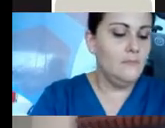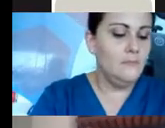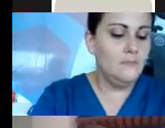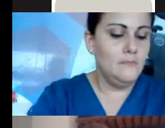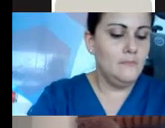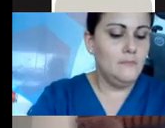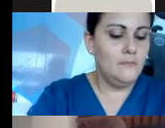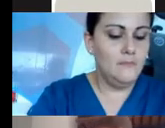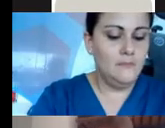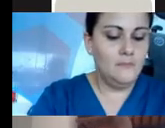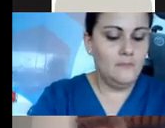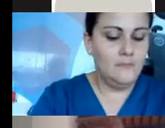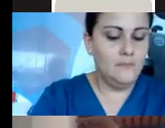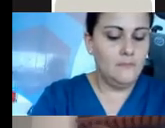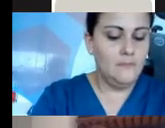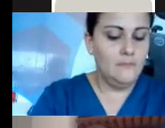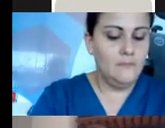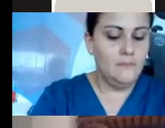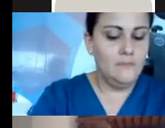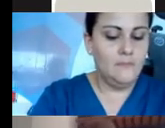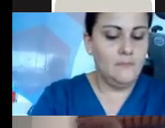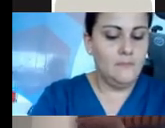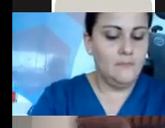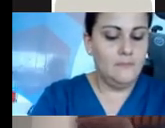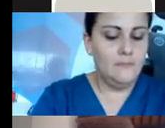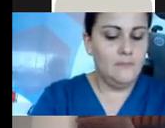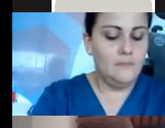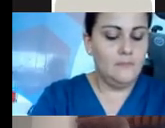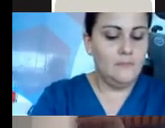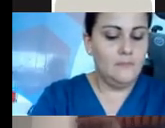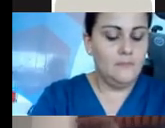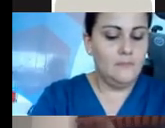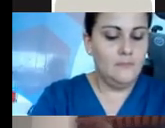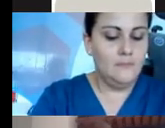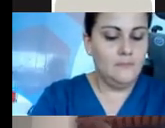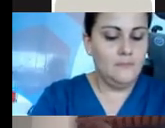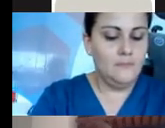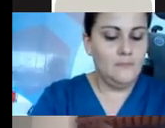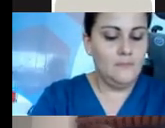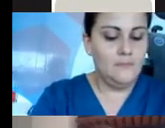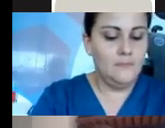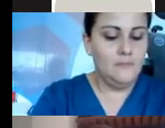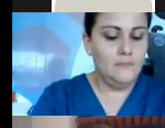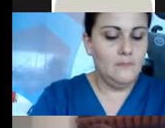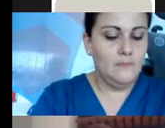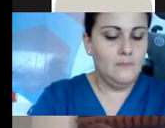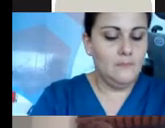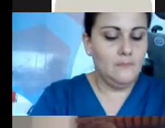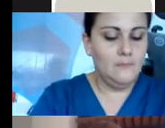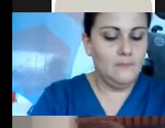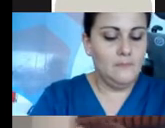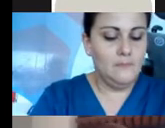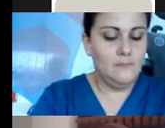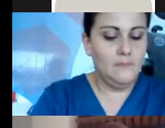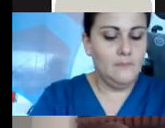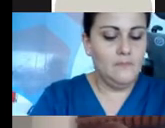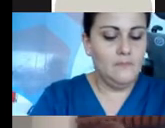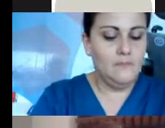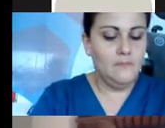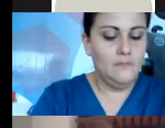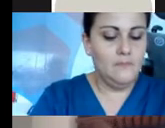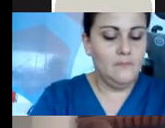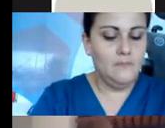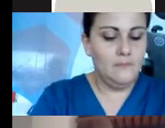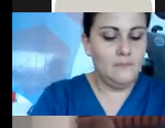otro punto importante en lo que es cinturón pélvico es el típico tipo de gancho, es decir, el gancho con